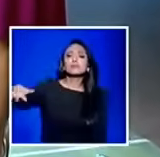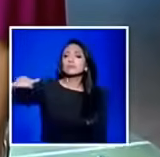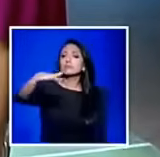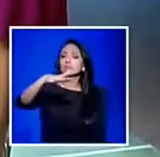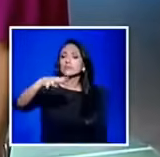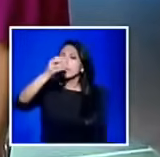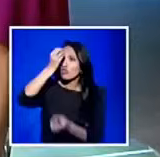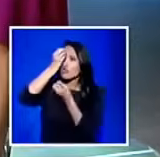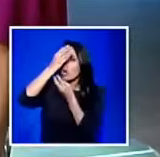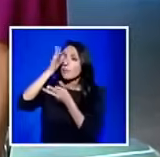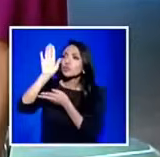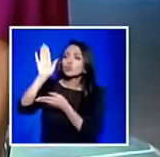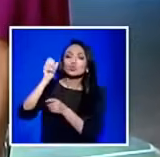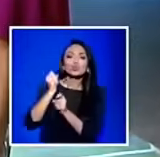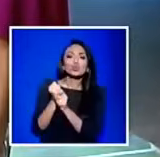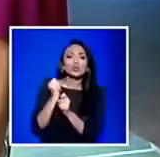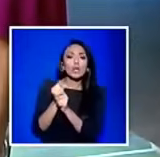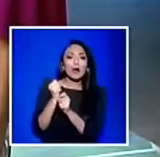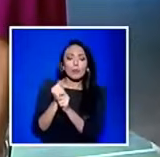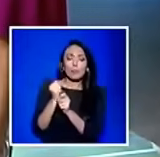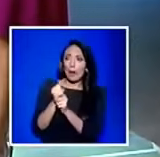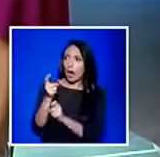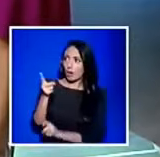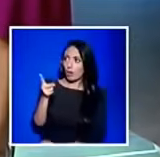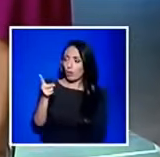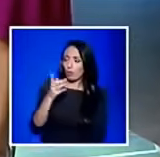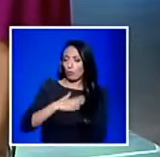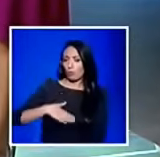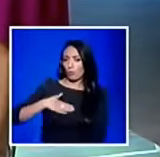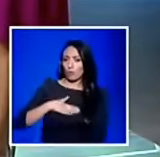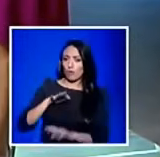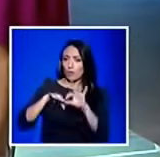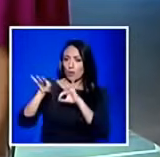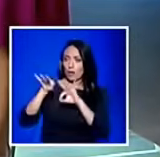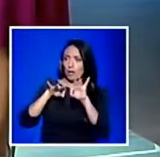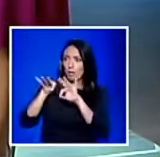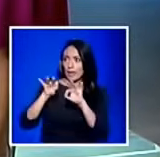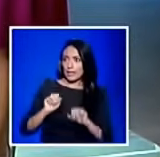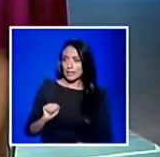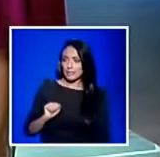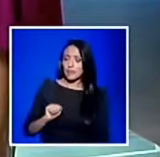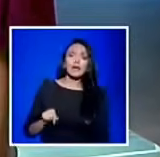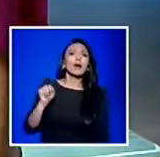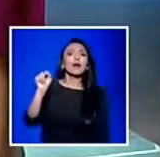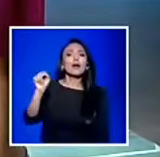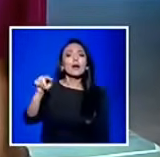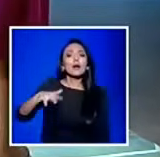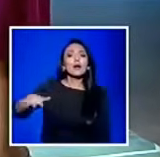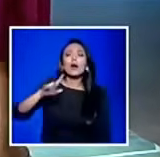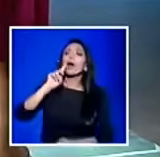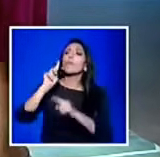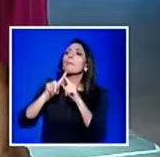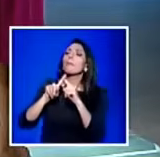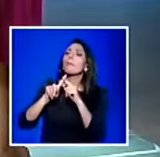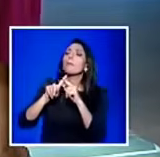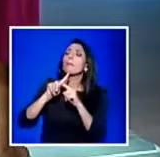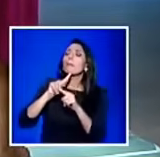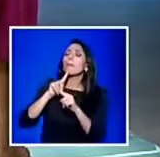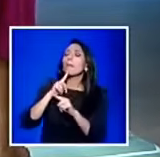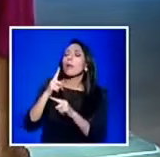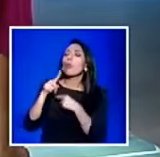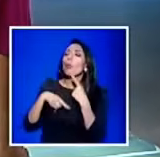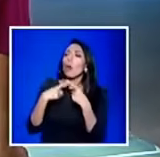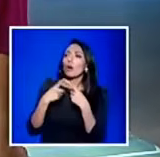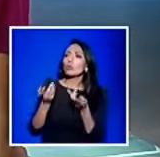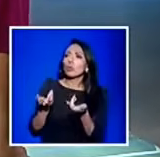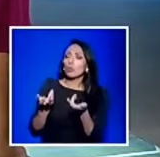conocer los trabajos de la empresa pública metropolitana de movilidad y obras públicas que ejecuta. ¿Para cuándo estará la obra? Tú tienes más